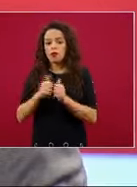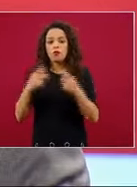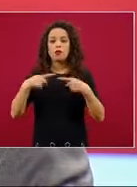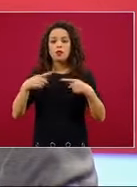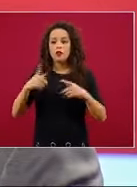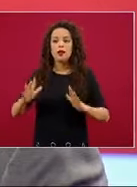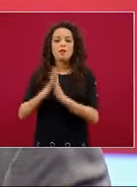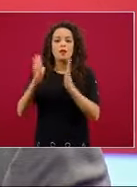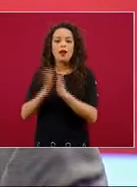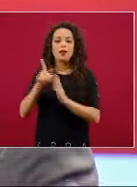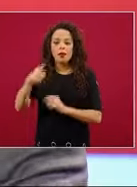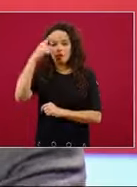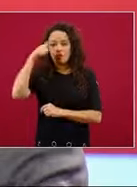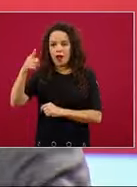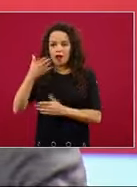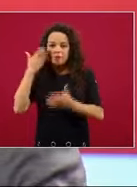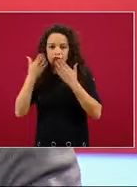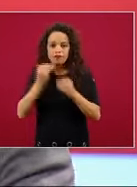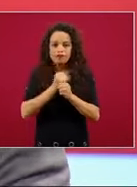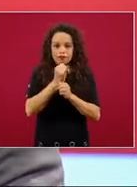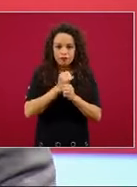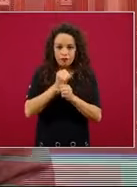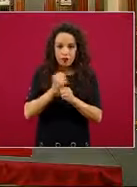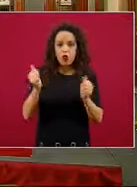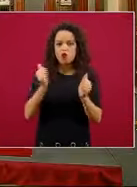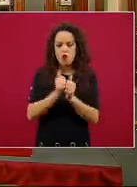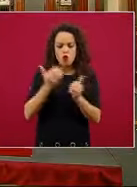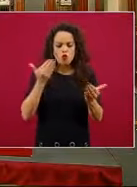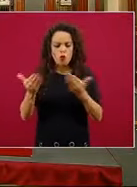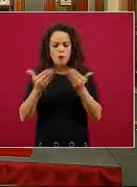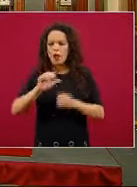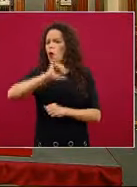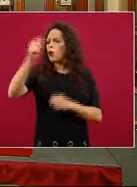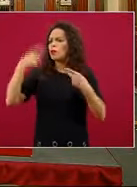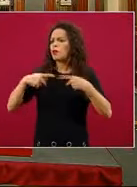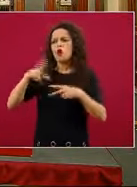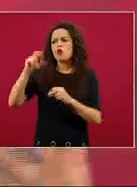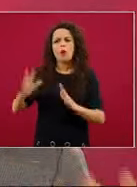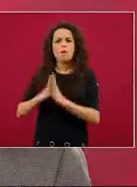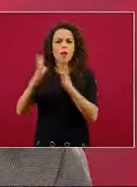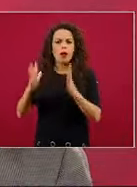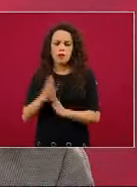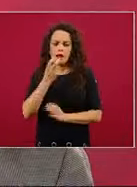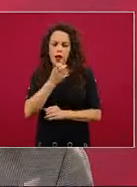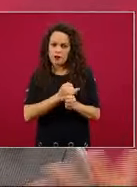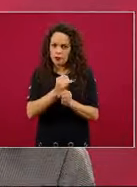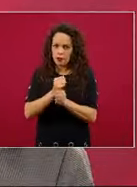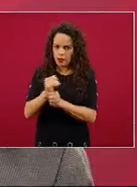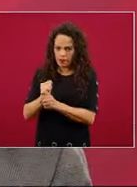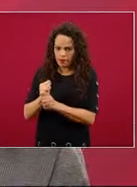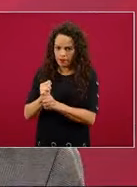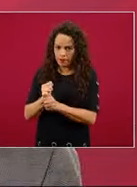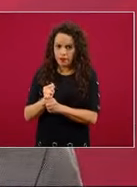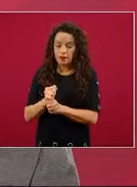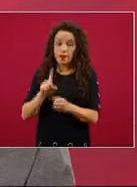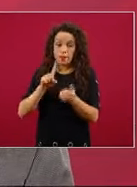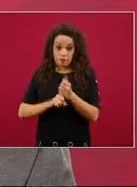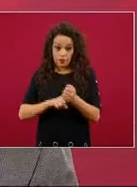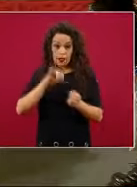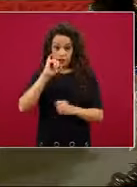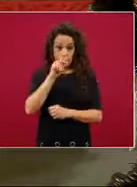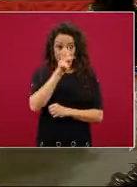estudios comparado con cualquier otra persona que no participe en los estudios. Si la frecuencia, la probabilidad es semejante, no